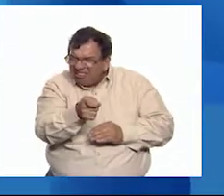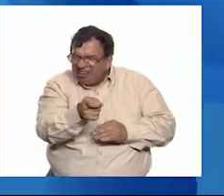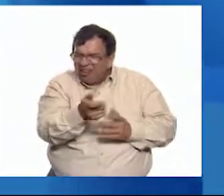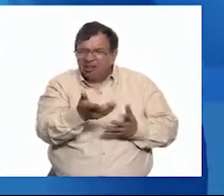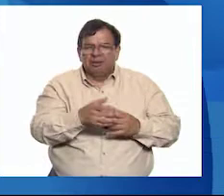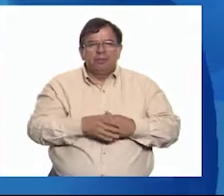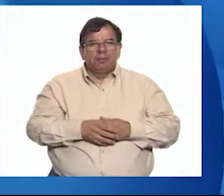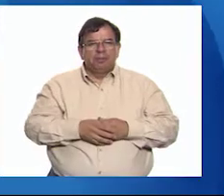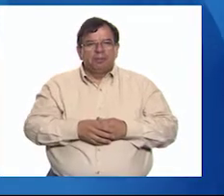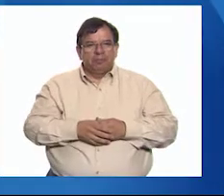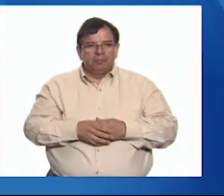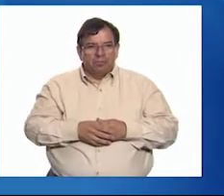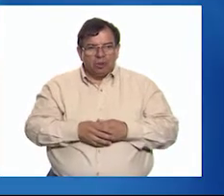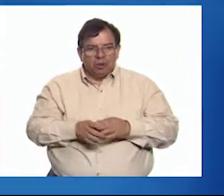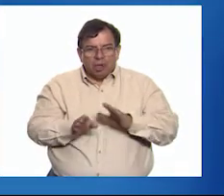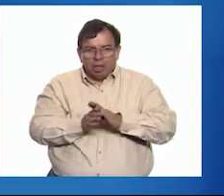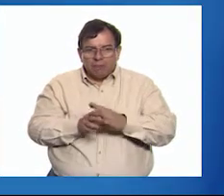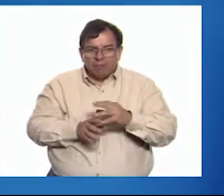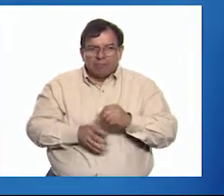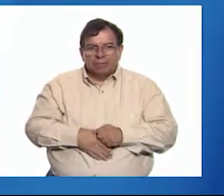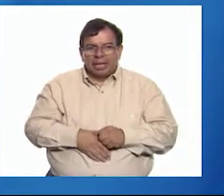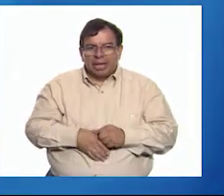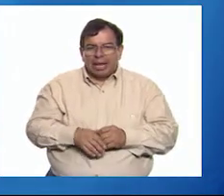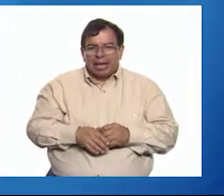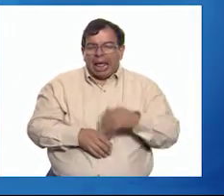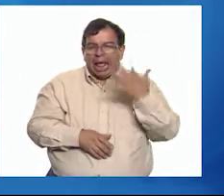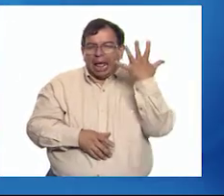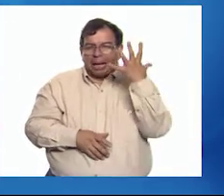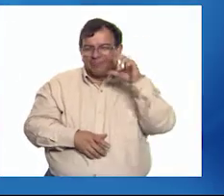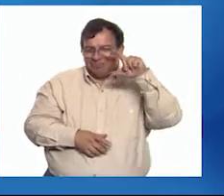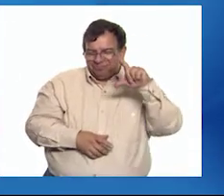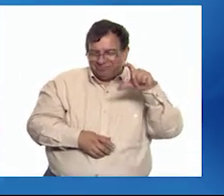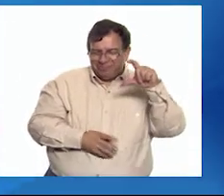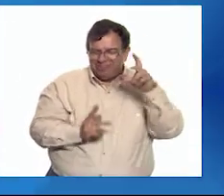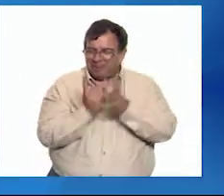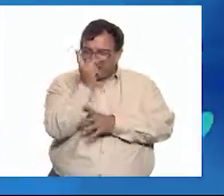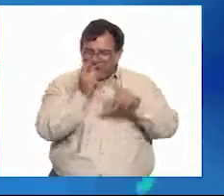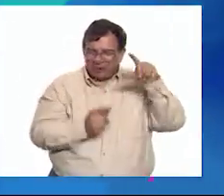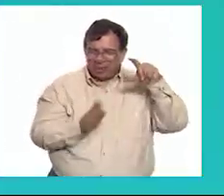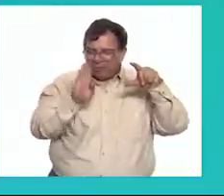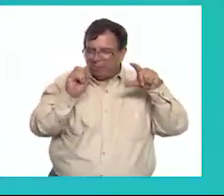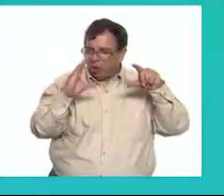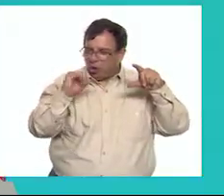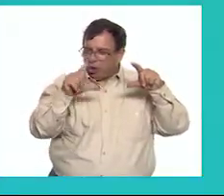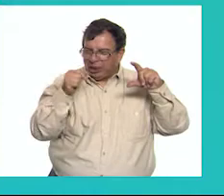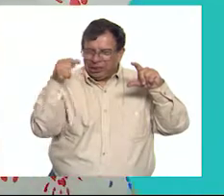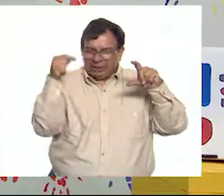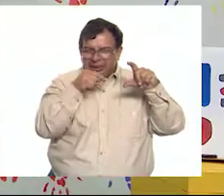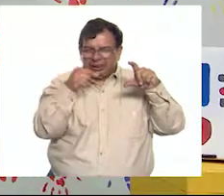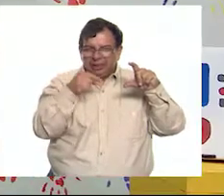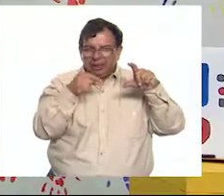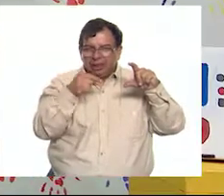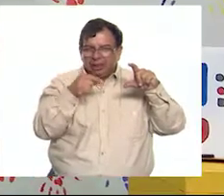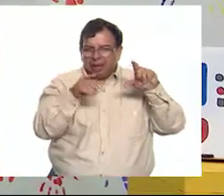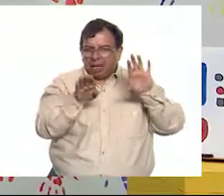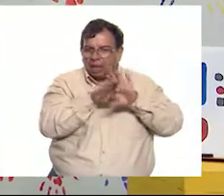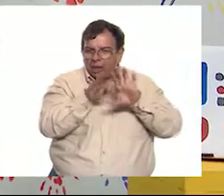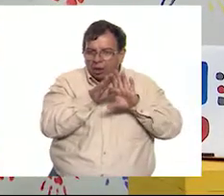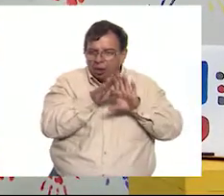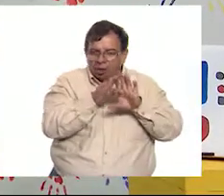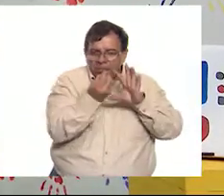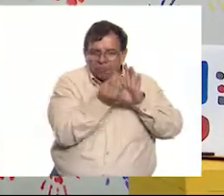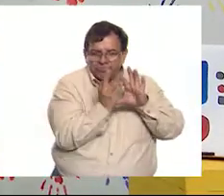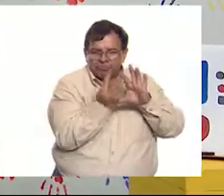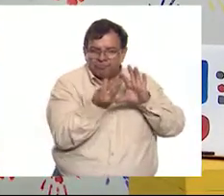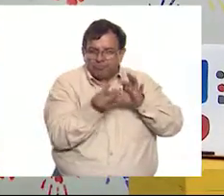fíjate, Pilar, que es el acercamiento de un brócoli romanesco. Y como podemos observar, pues es una simple sucesión de